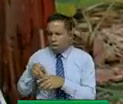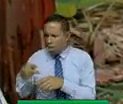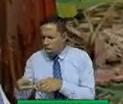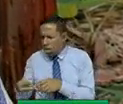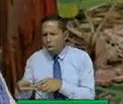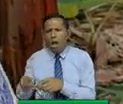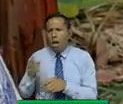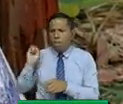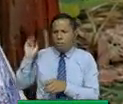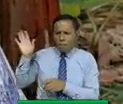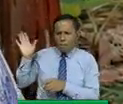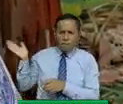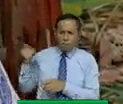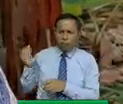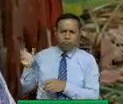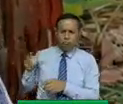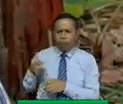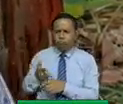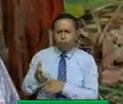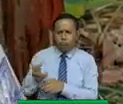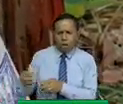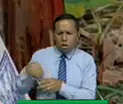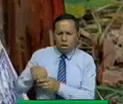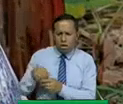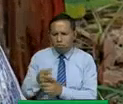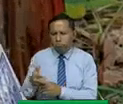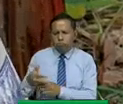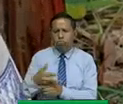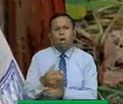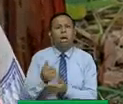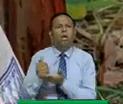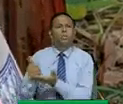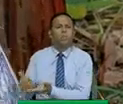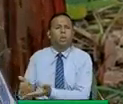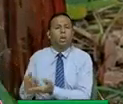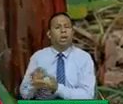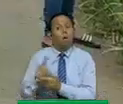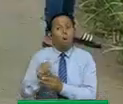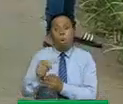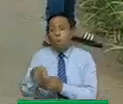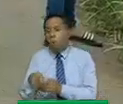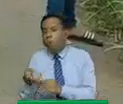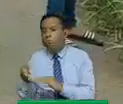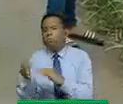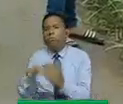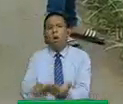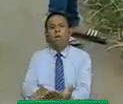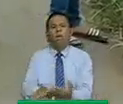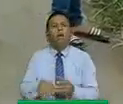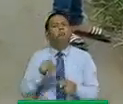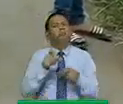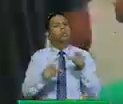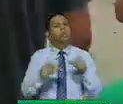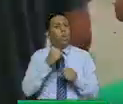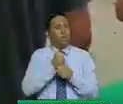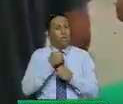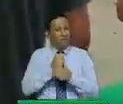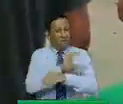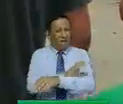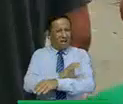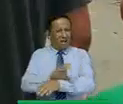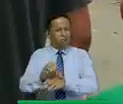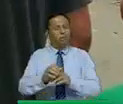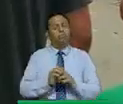médica. Y de igual forma se confirmó el deceso del otro ciudadano. Fueron agricultores de la zona quienes descubrieron la